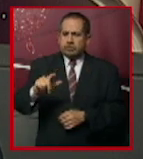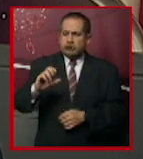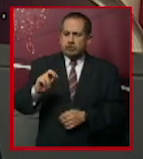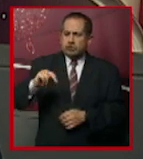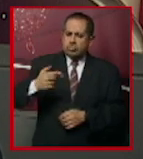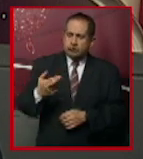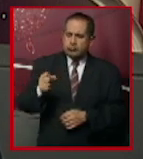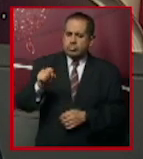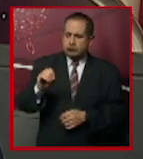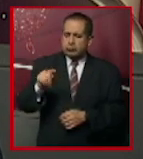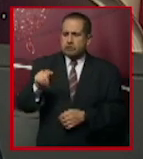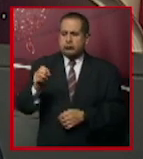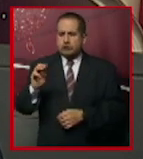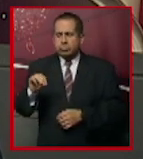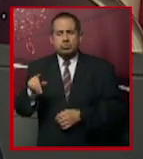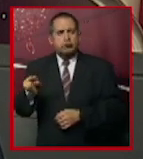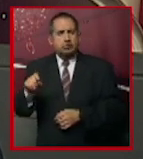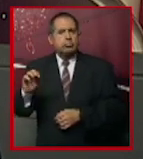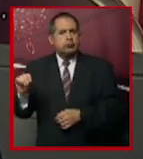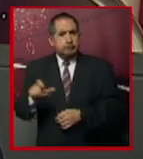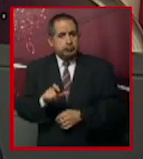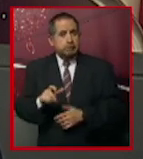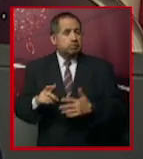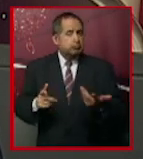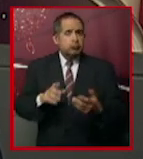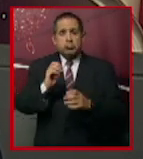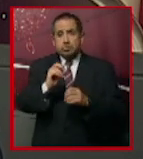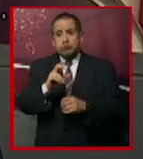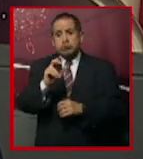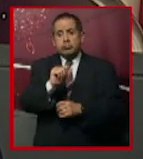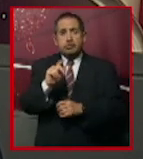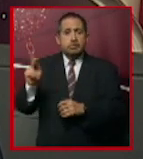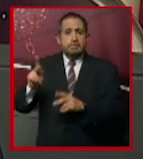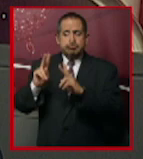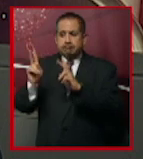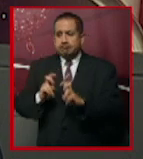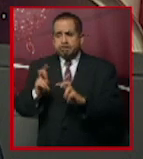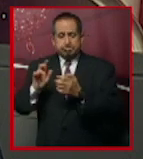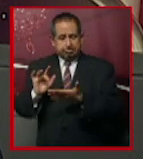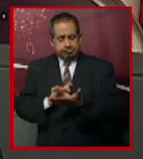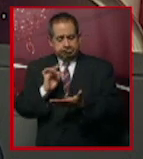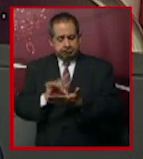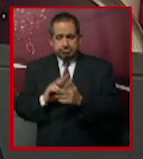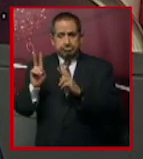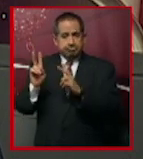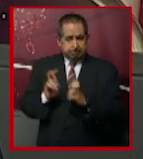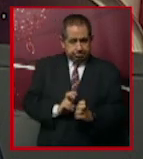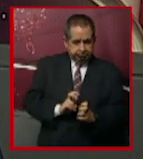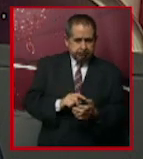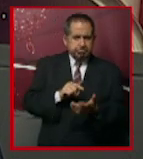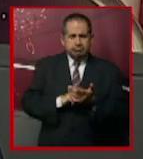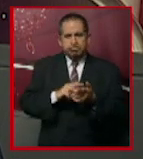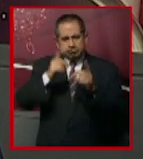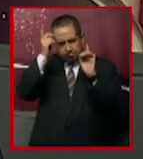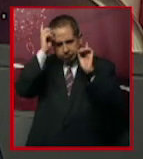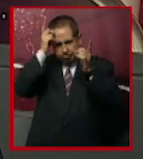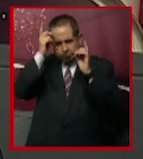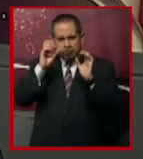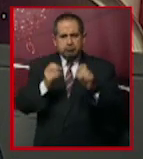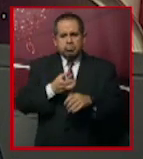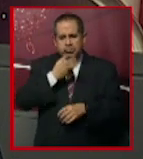www.canalcongreso.gov.mx y en la app gratuita del Canal Congreso que puedes cargar desde las tiendas de aplicaciones de Android y